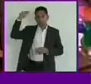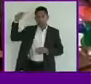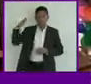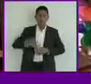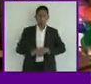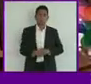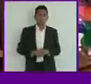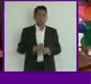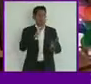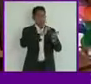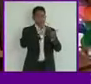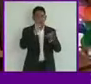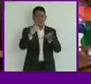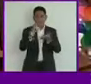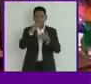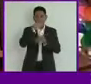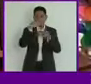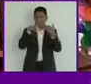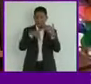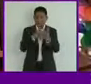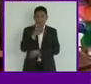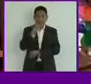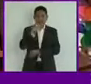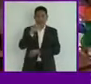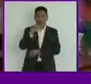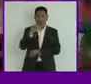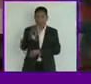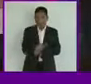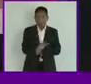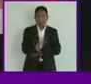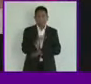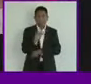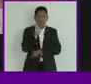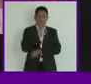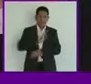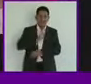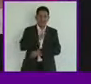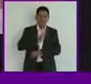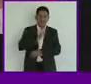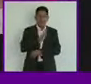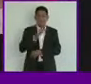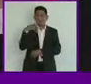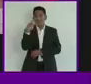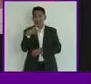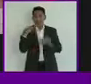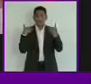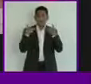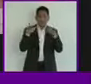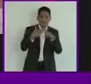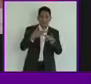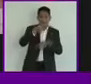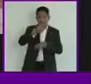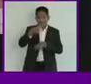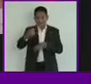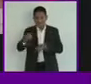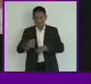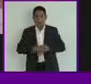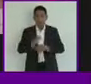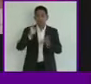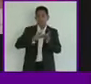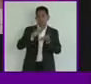particular. Muchas gracias, mi querida Amaya. Un abrazo a tu maestra y a ti. Te digo a ti primero porque te vi ahorita en pantalla.